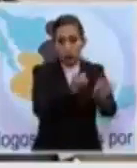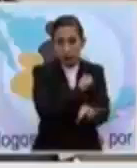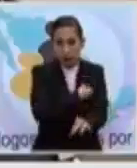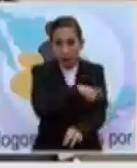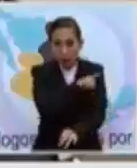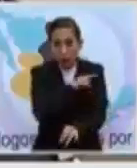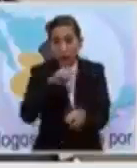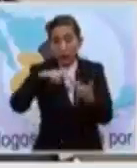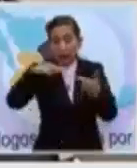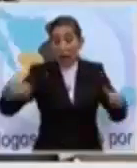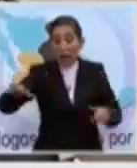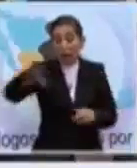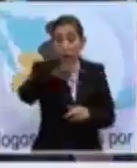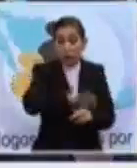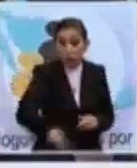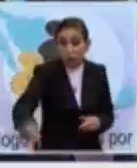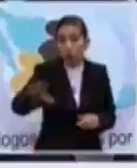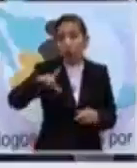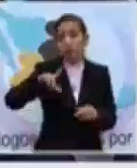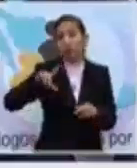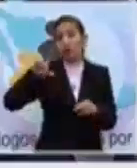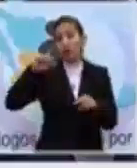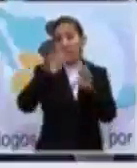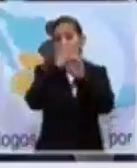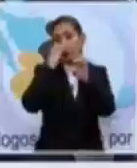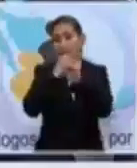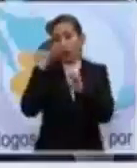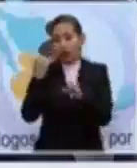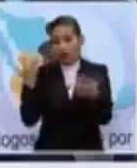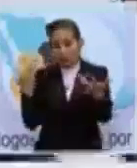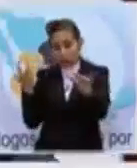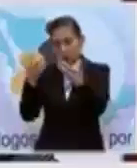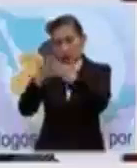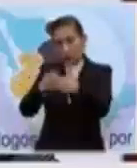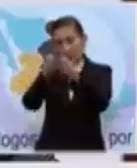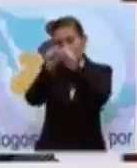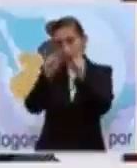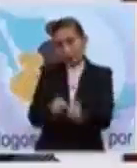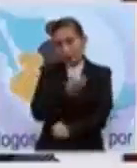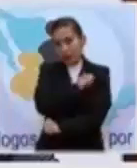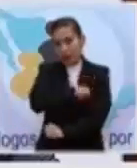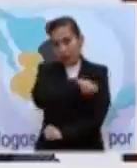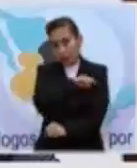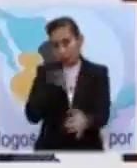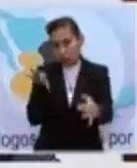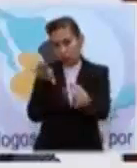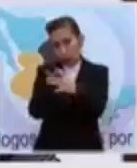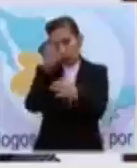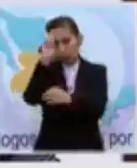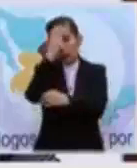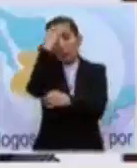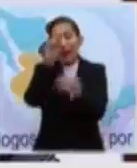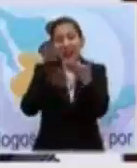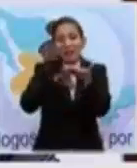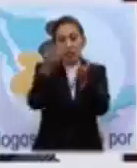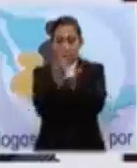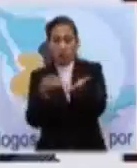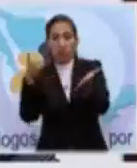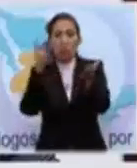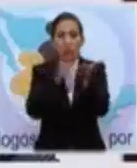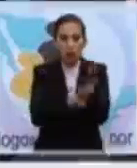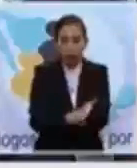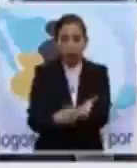relación entre las entidades federativas y la congruencia con este Sistema Nacional de Salud Universal para evitar dobles